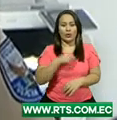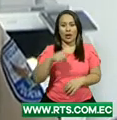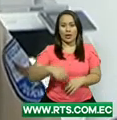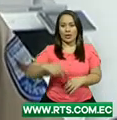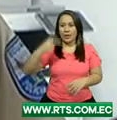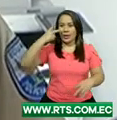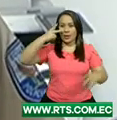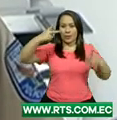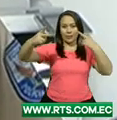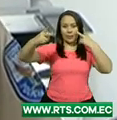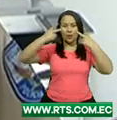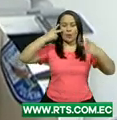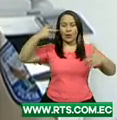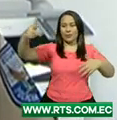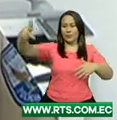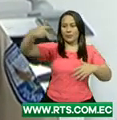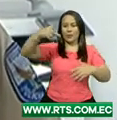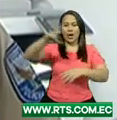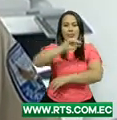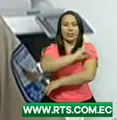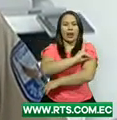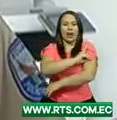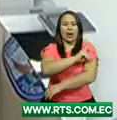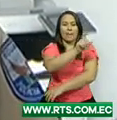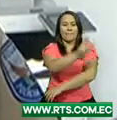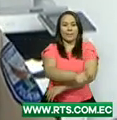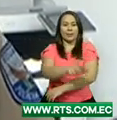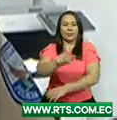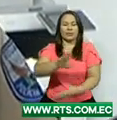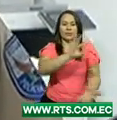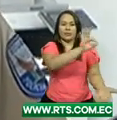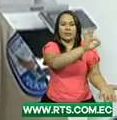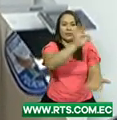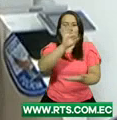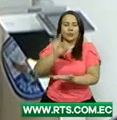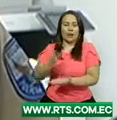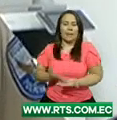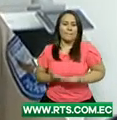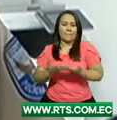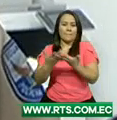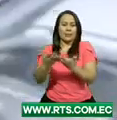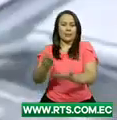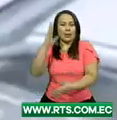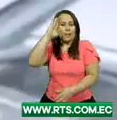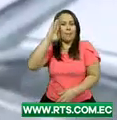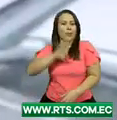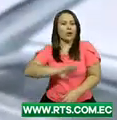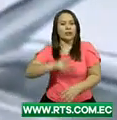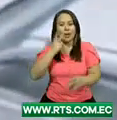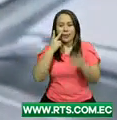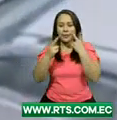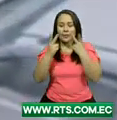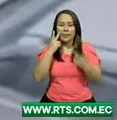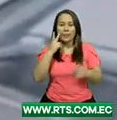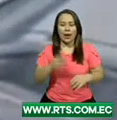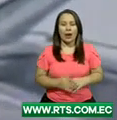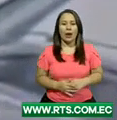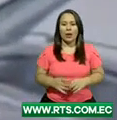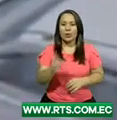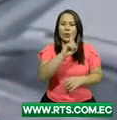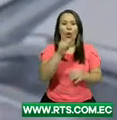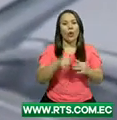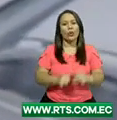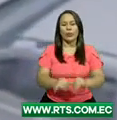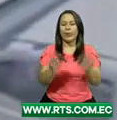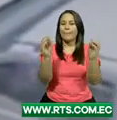pues designamos personal del distrito primeramente para realizar presencia policial y pues disuadir los delitos eran cometidos